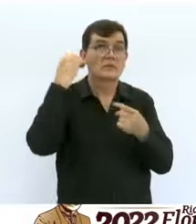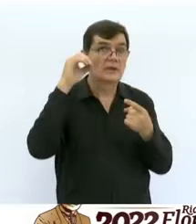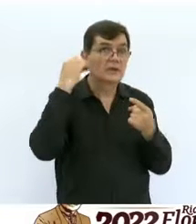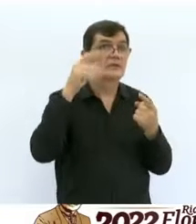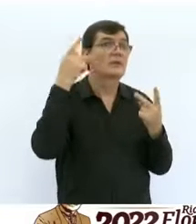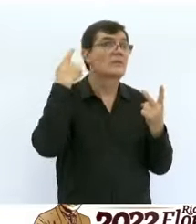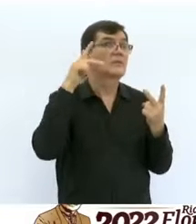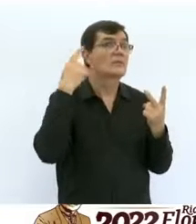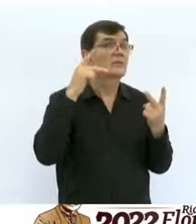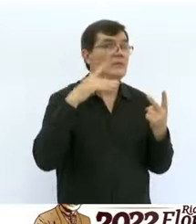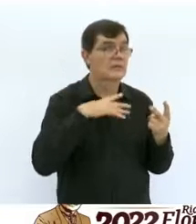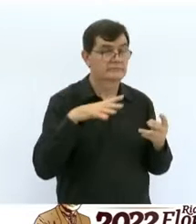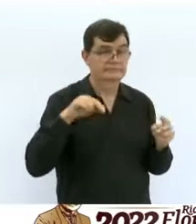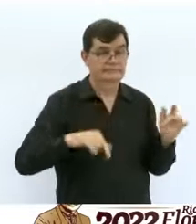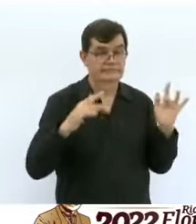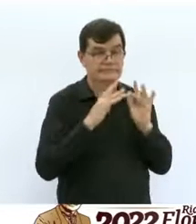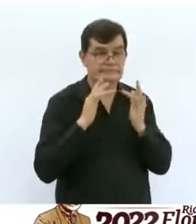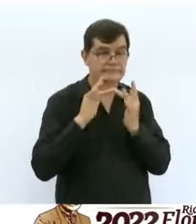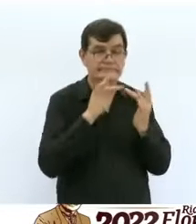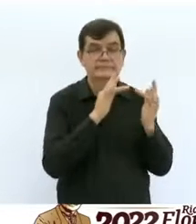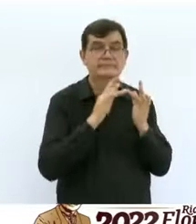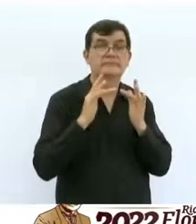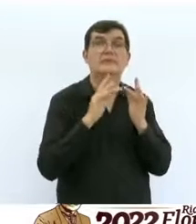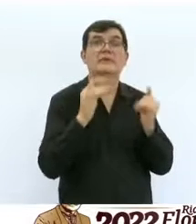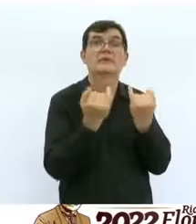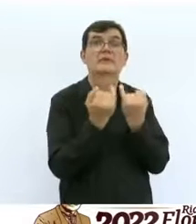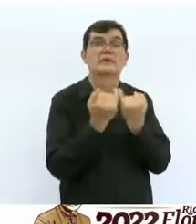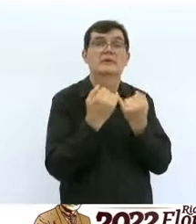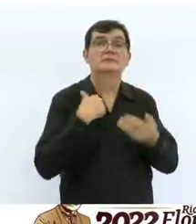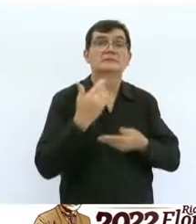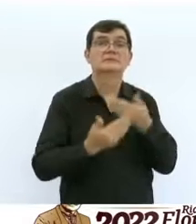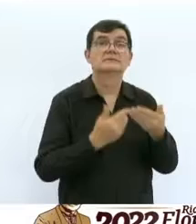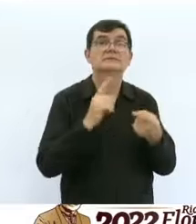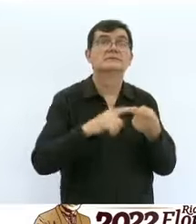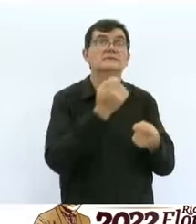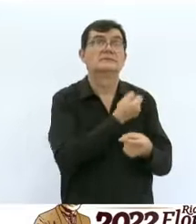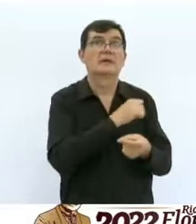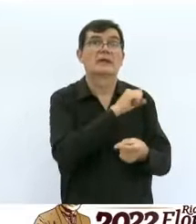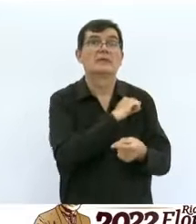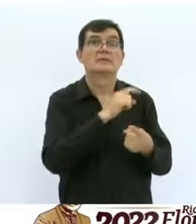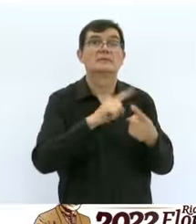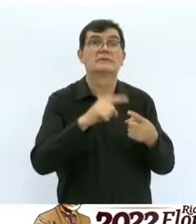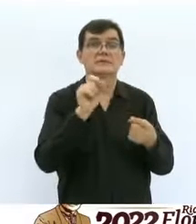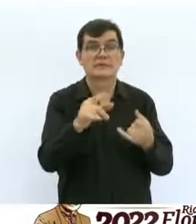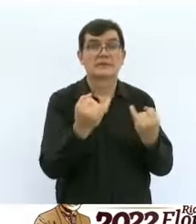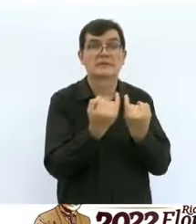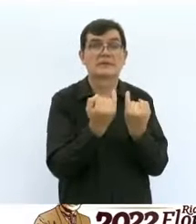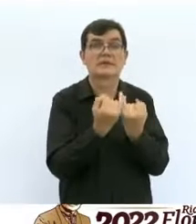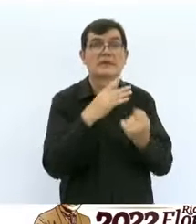puebla con esta región y acceder a los servicios por supuesto de salud y educación